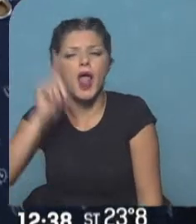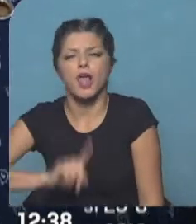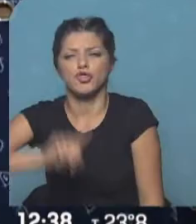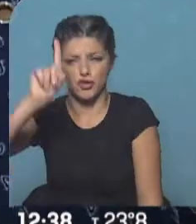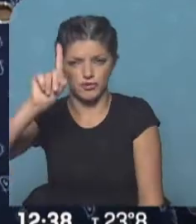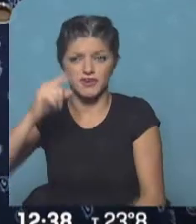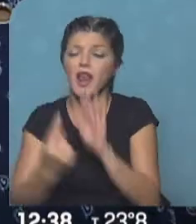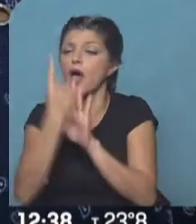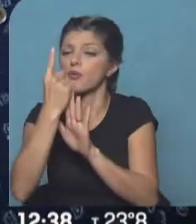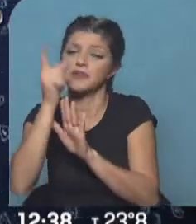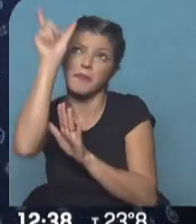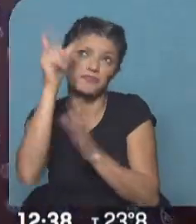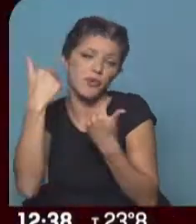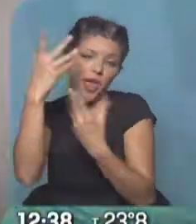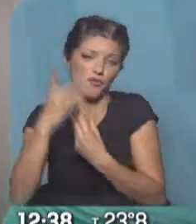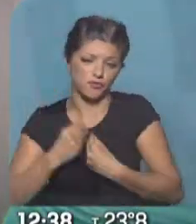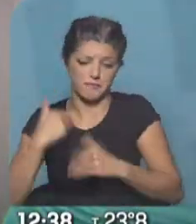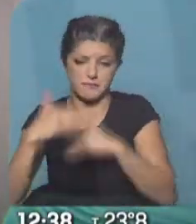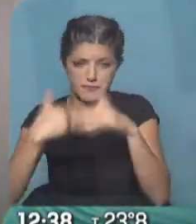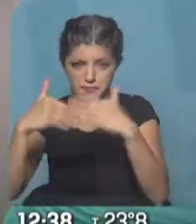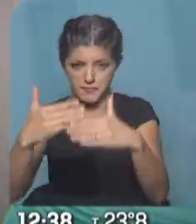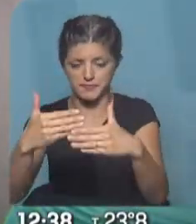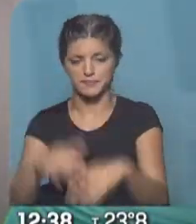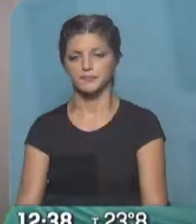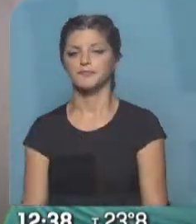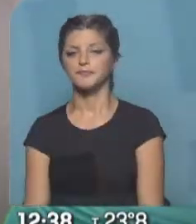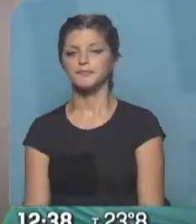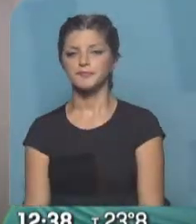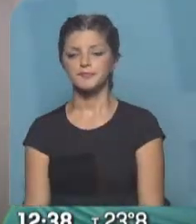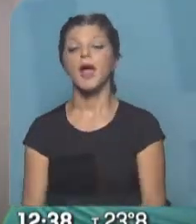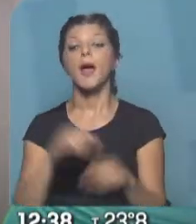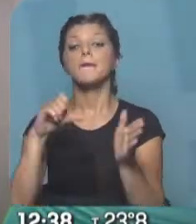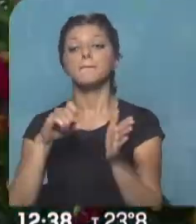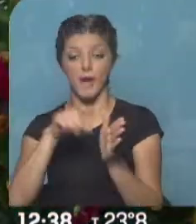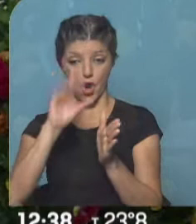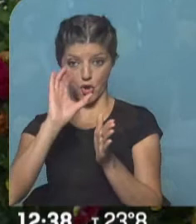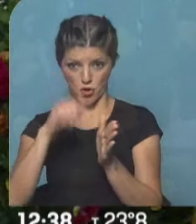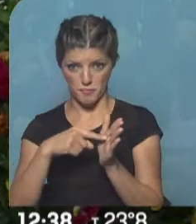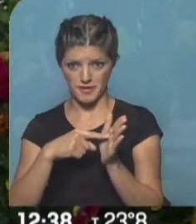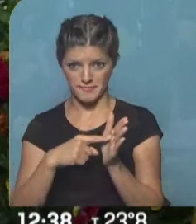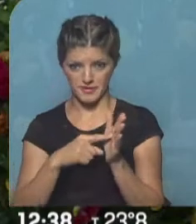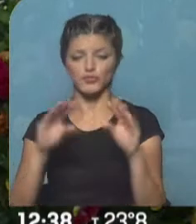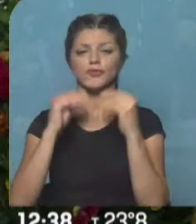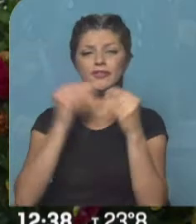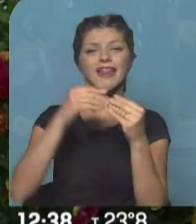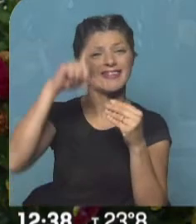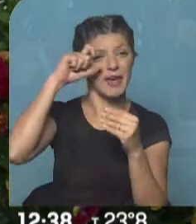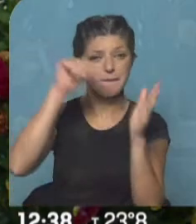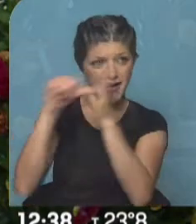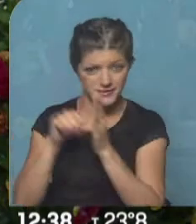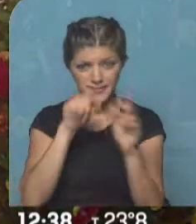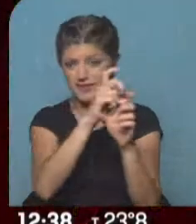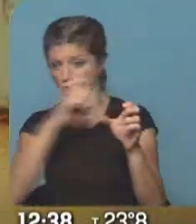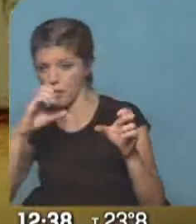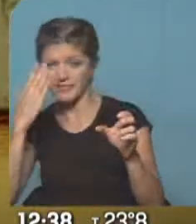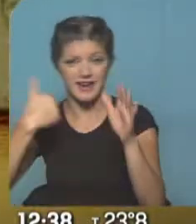es el único que nos puede sacar adelante. Colombia es uno de los 10 países con mayor número de católicos en el mundo, entre los